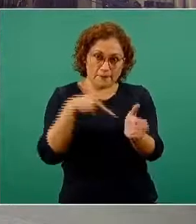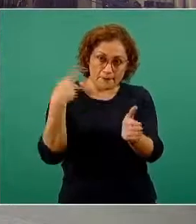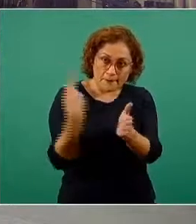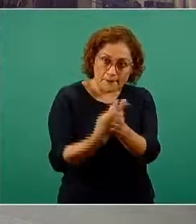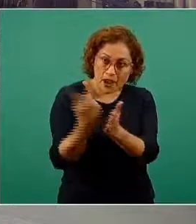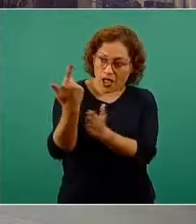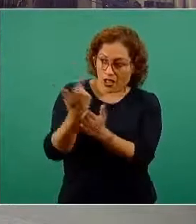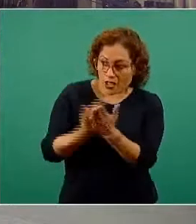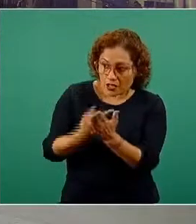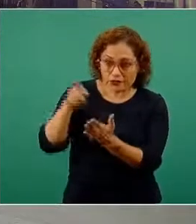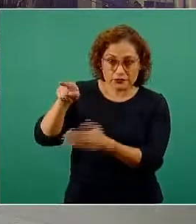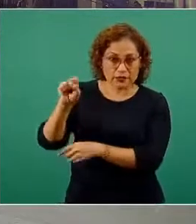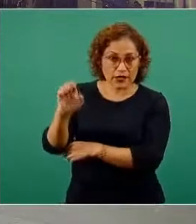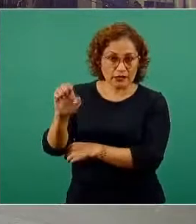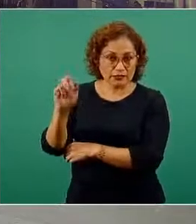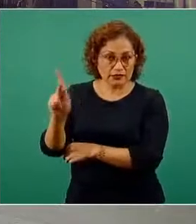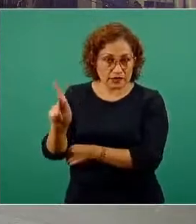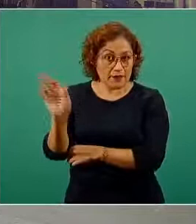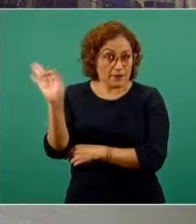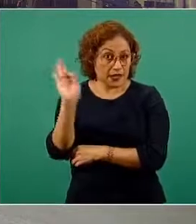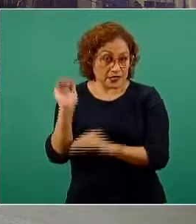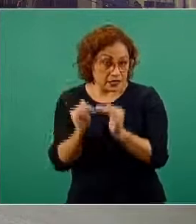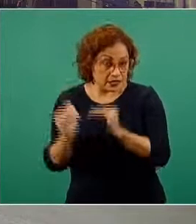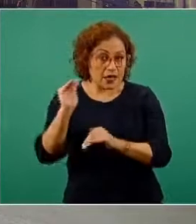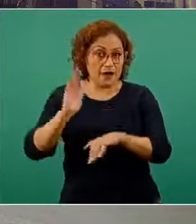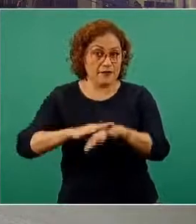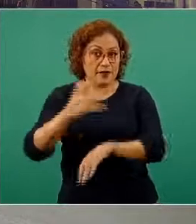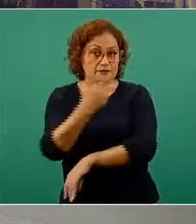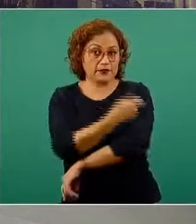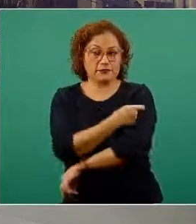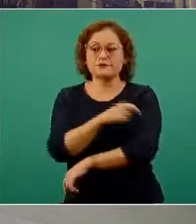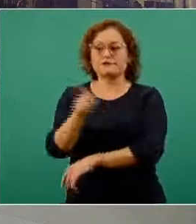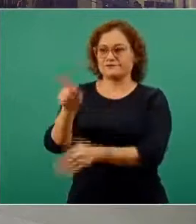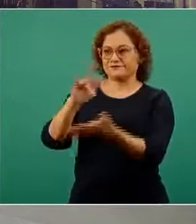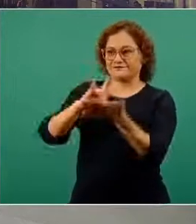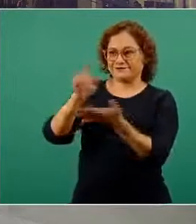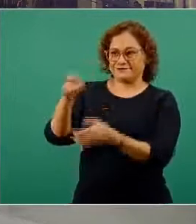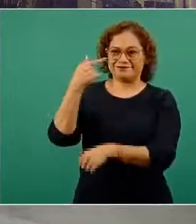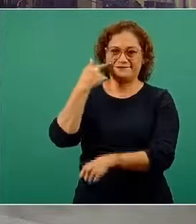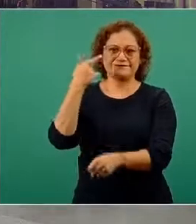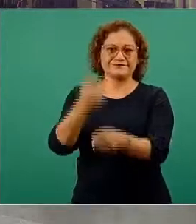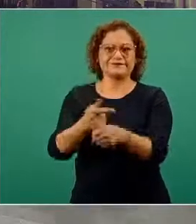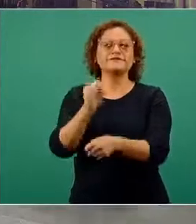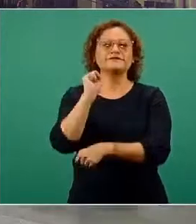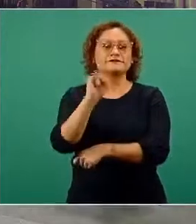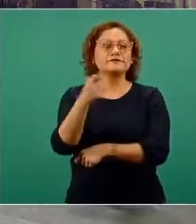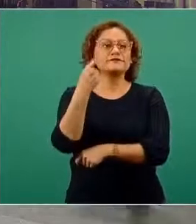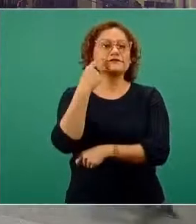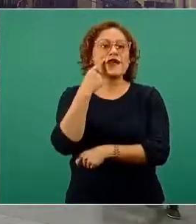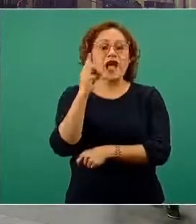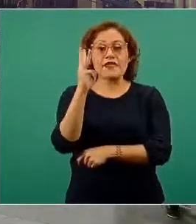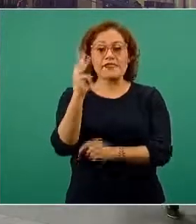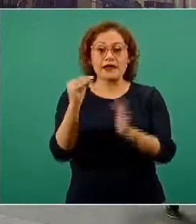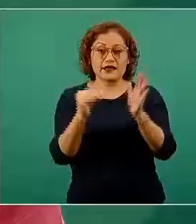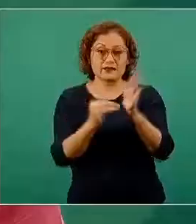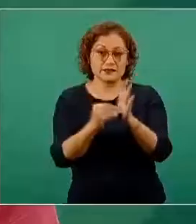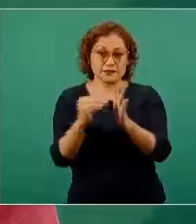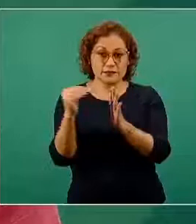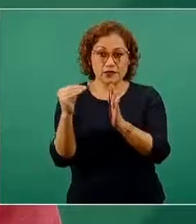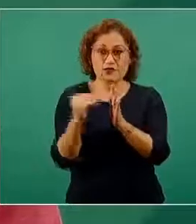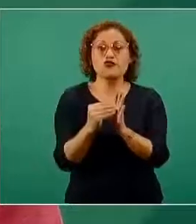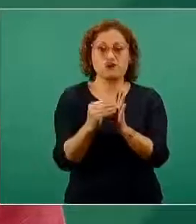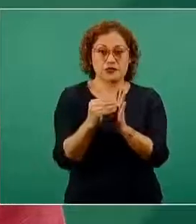poquito más de vacunas? Significa, gracias Arturo por notarlo, significa que de estos 3 millones es posible que no